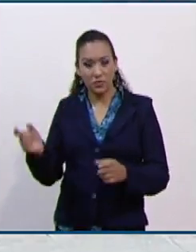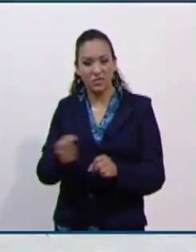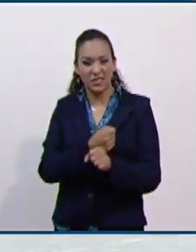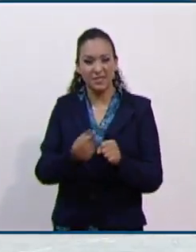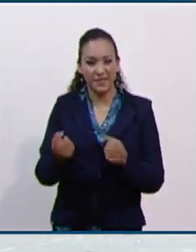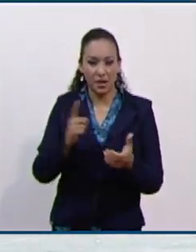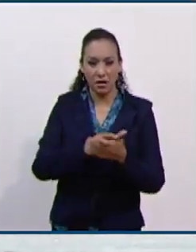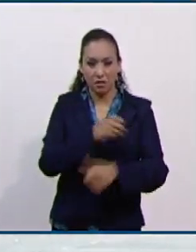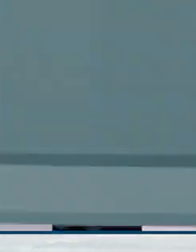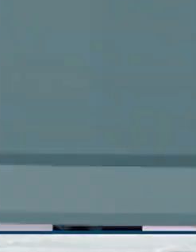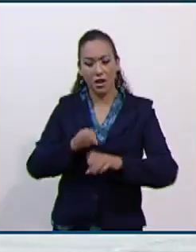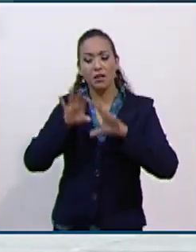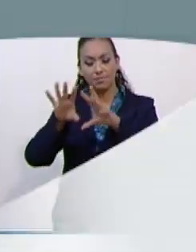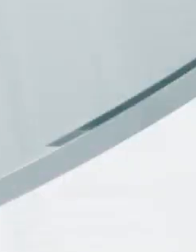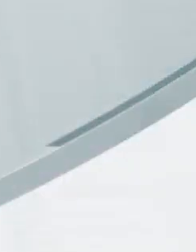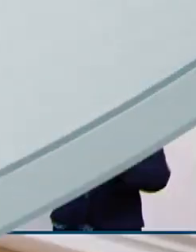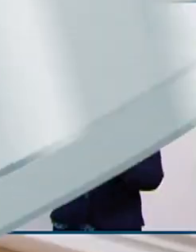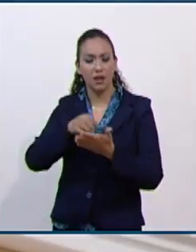familiar.